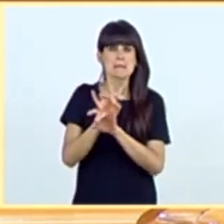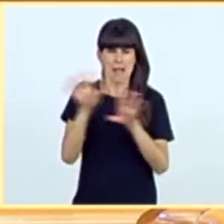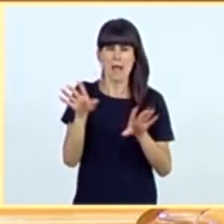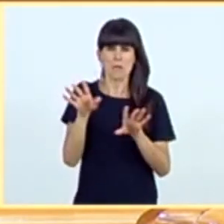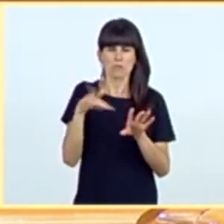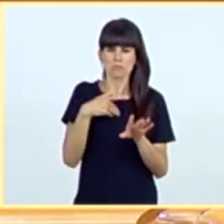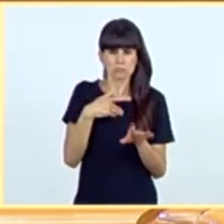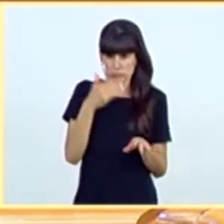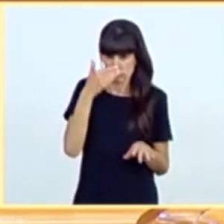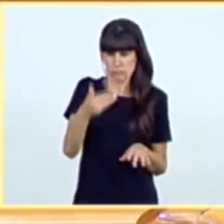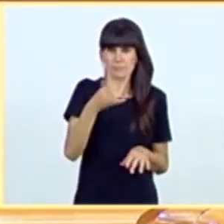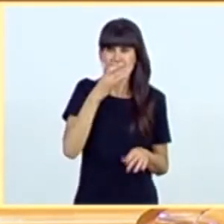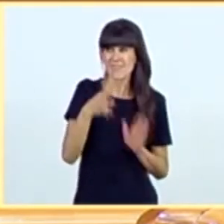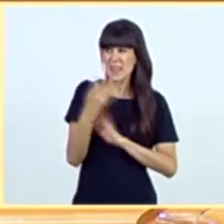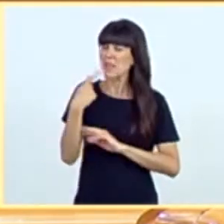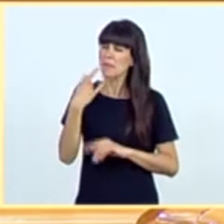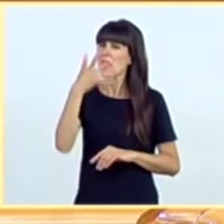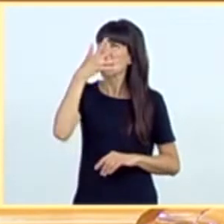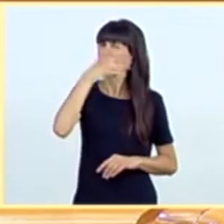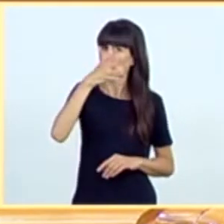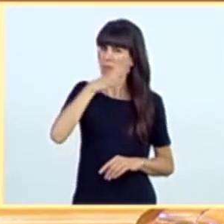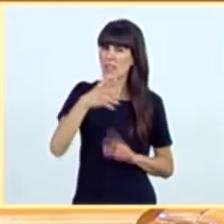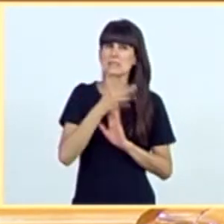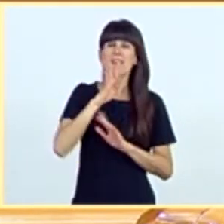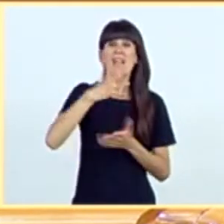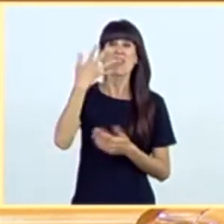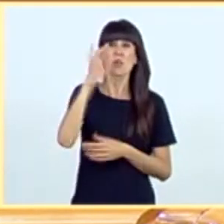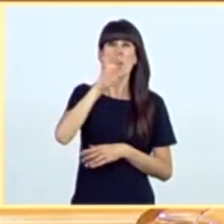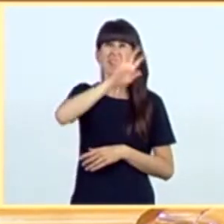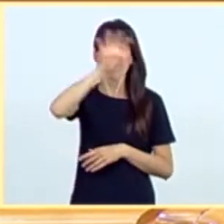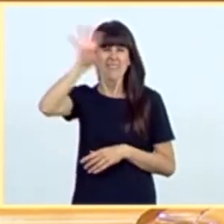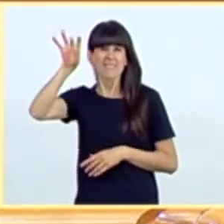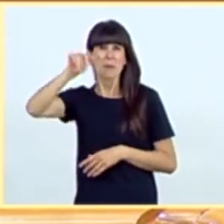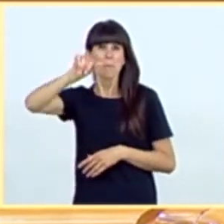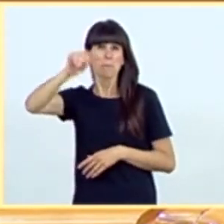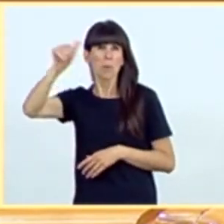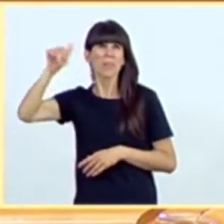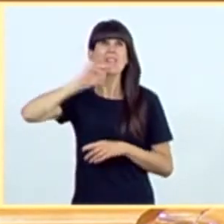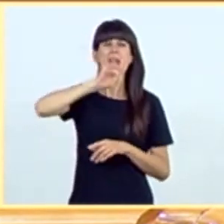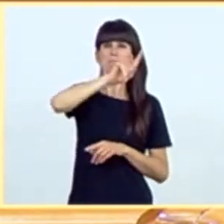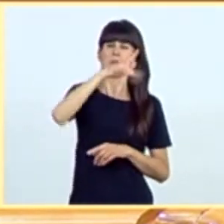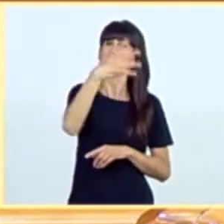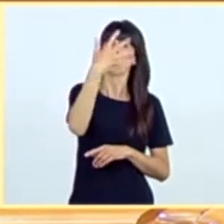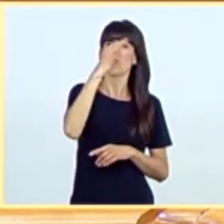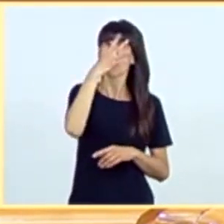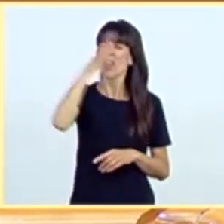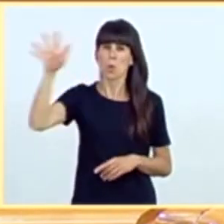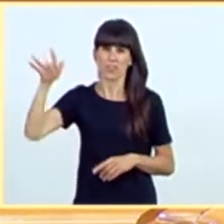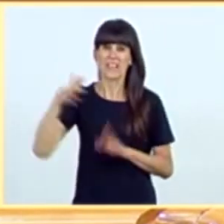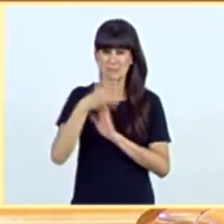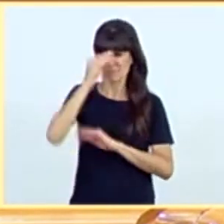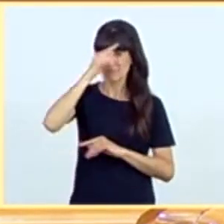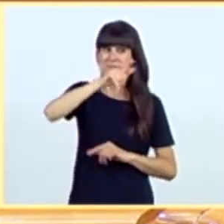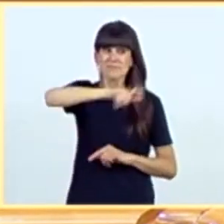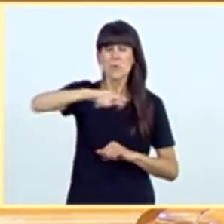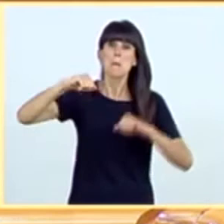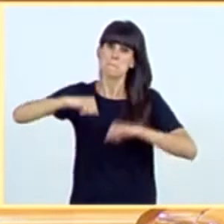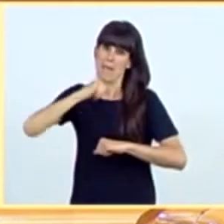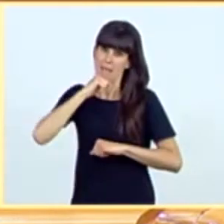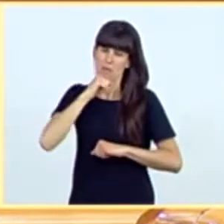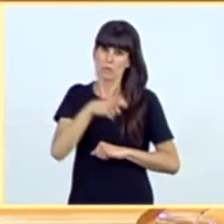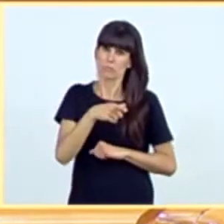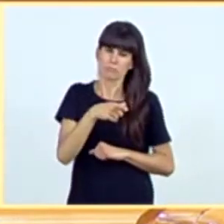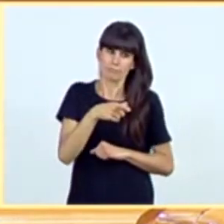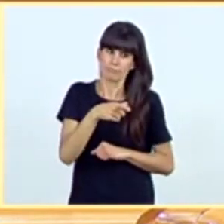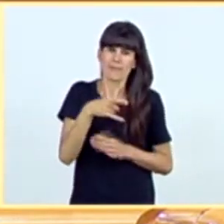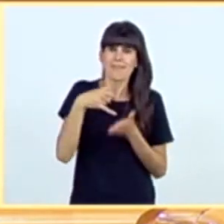y por ello interpusimos denuncias en 50 fiscalías provinciales. Pensamos que la población mayor es más sensible a sufrir los estragos